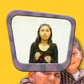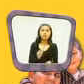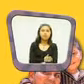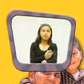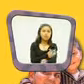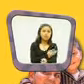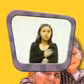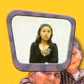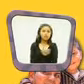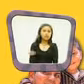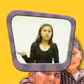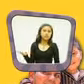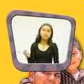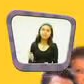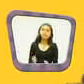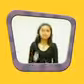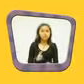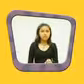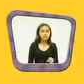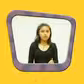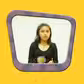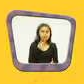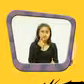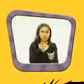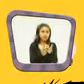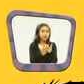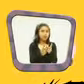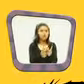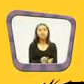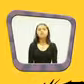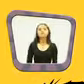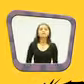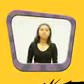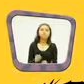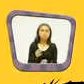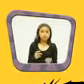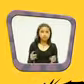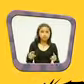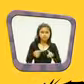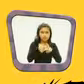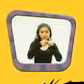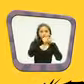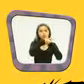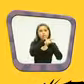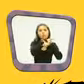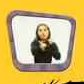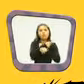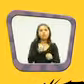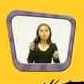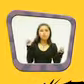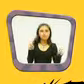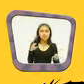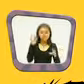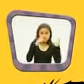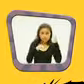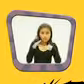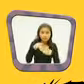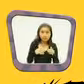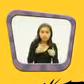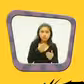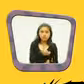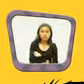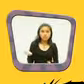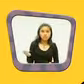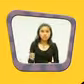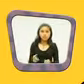PlayStation o otras cosas materiales. No los pierdas de vista. Por favor, ni se te ocurra cruzar el área afectada porque pueden seguir